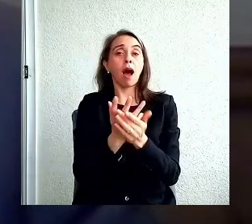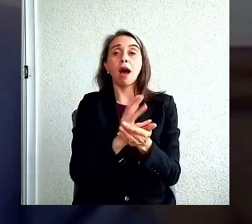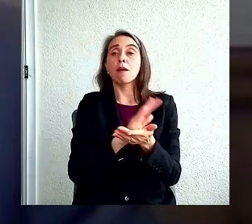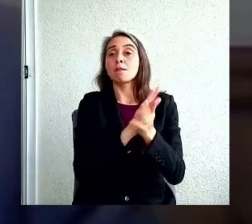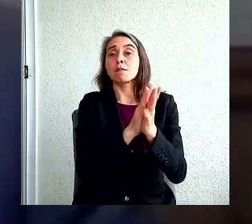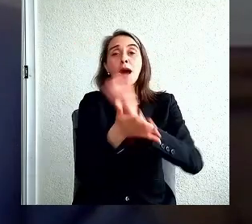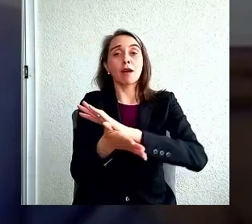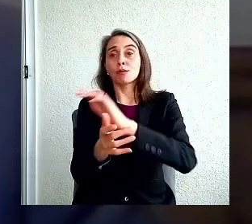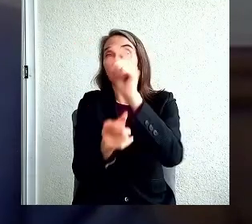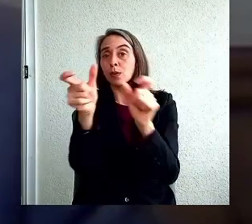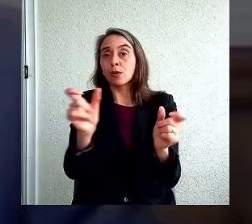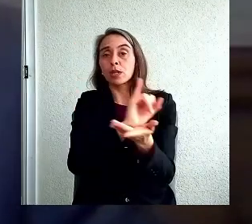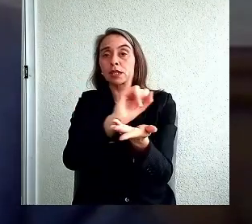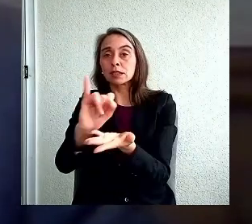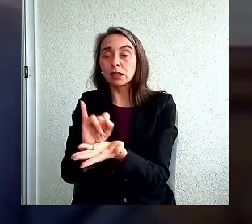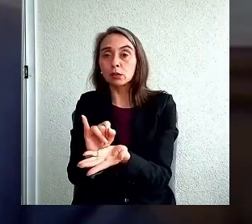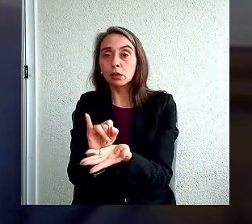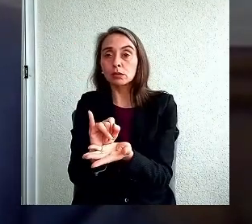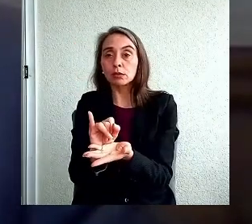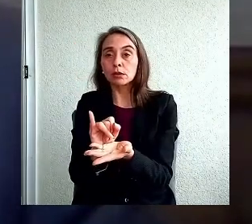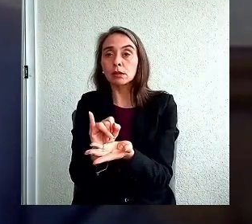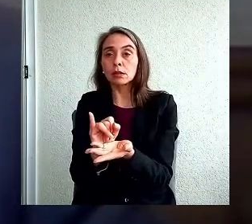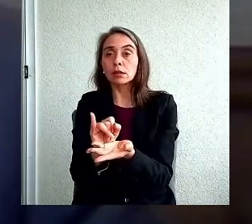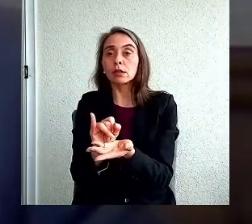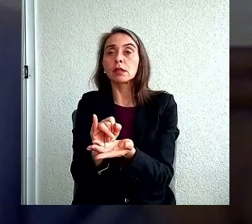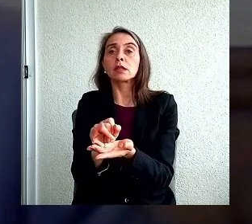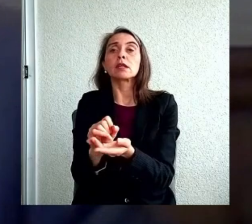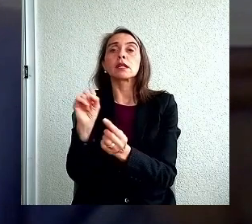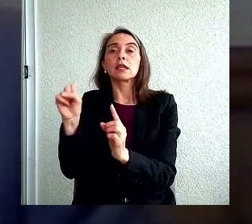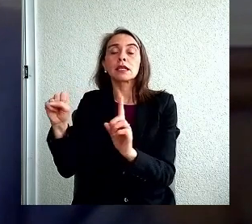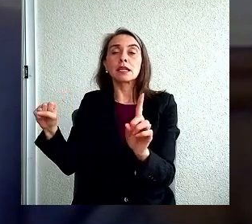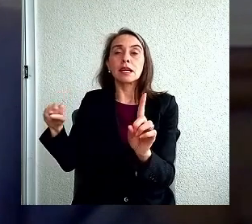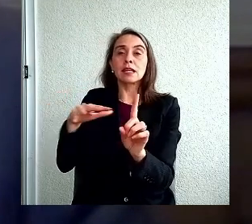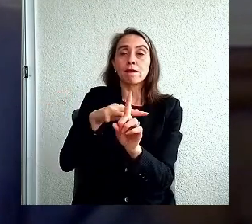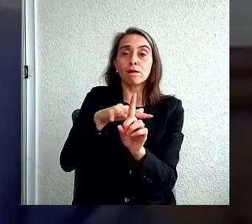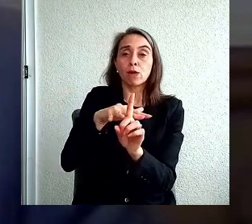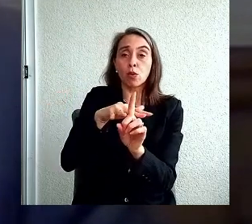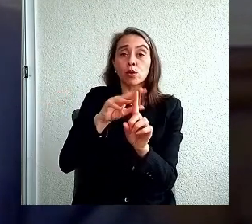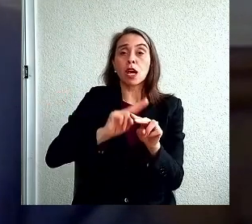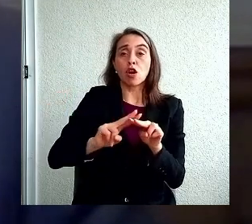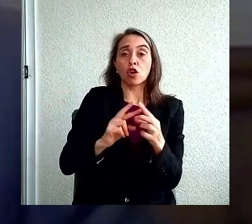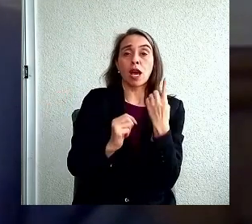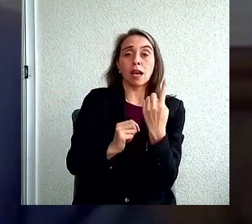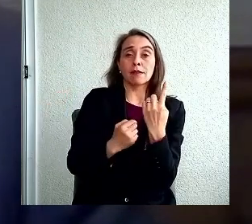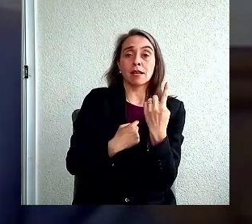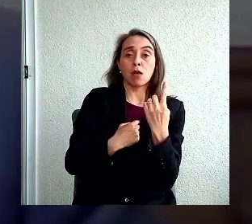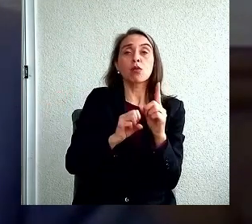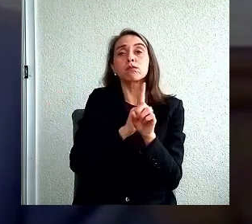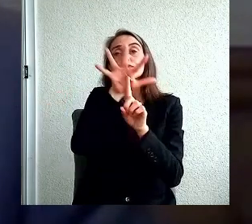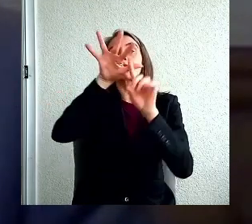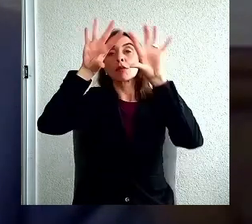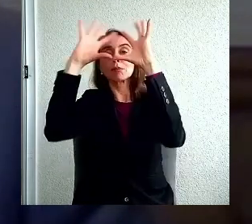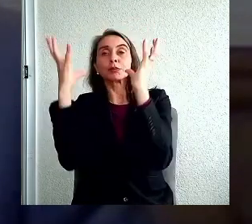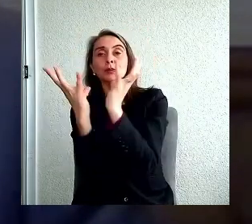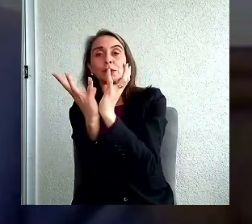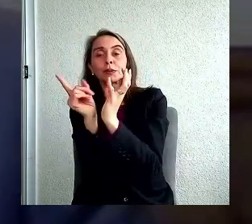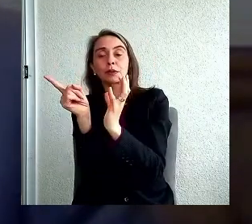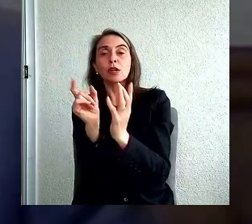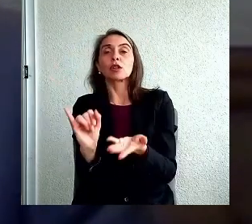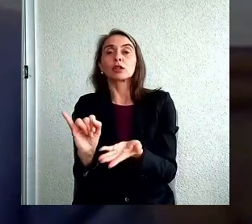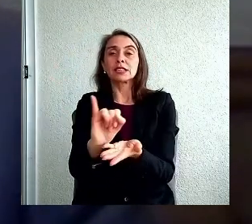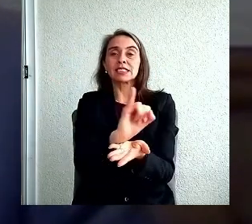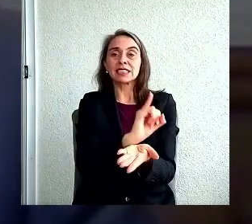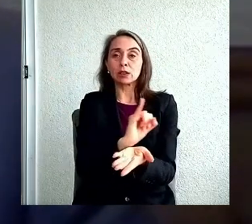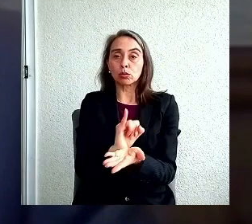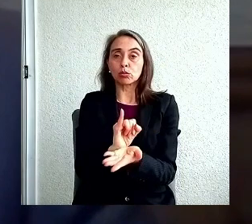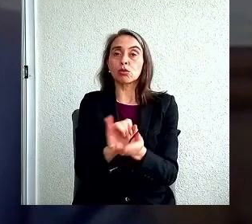sin duda repercuten en la situación global y por su parte las instituciones deben asumir una postura activa